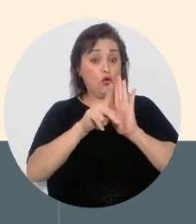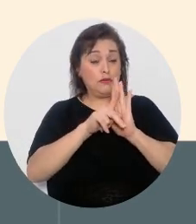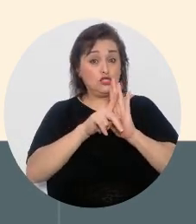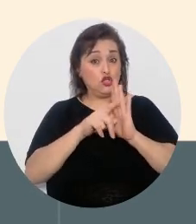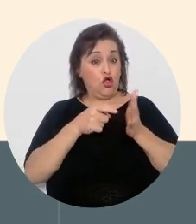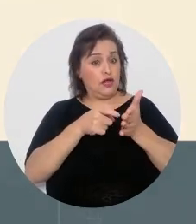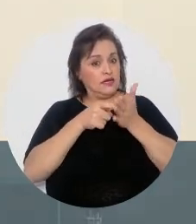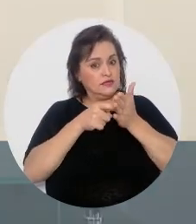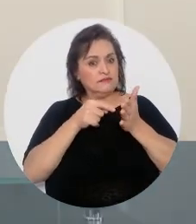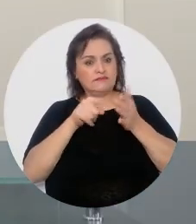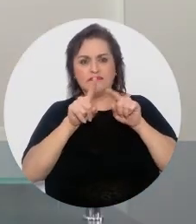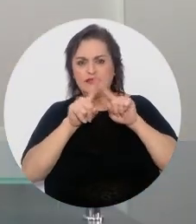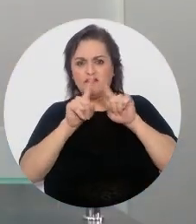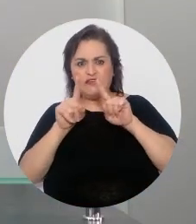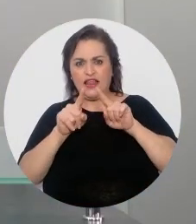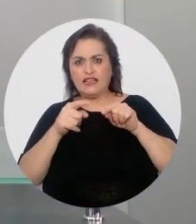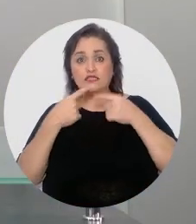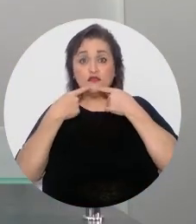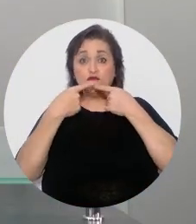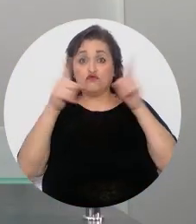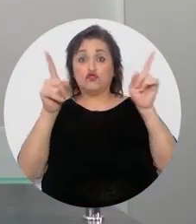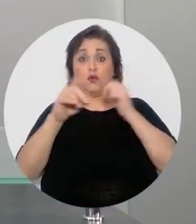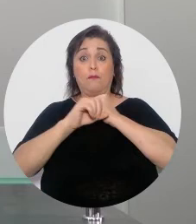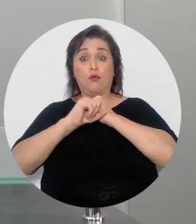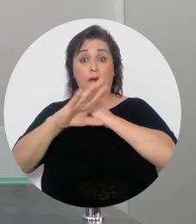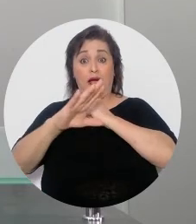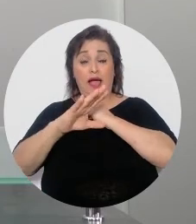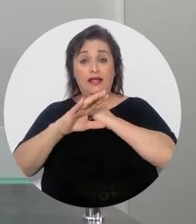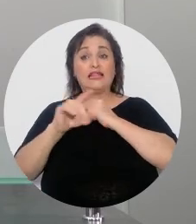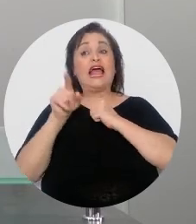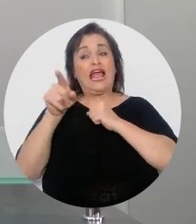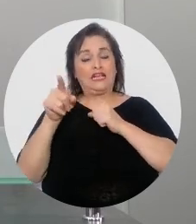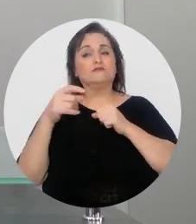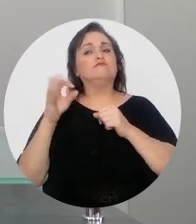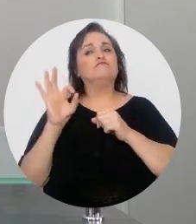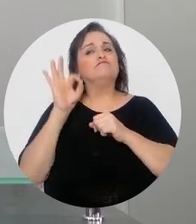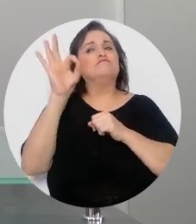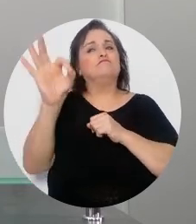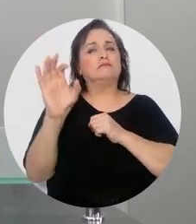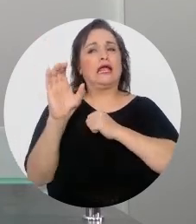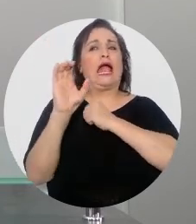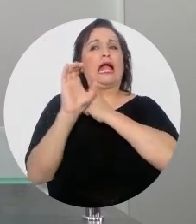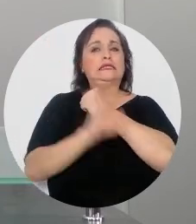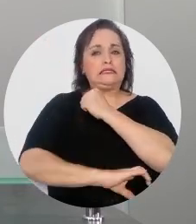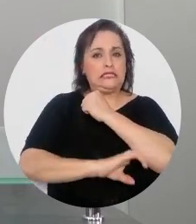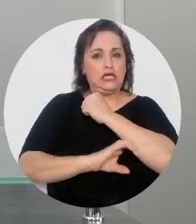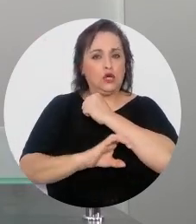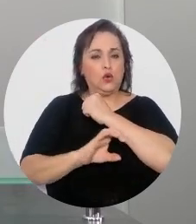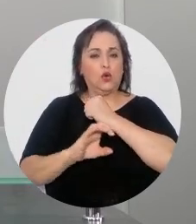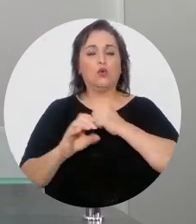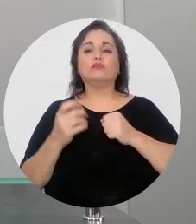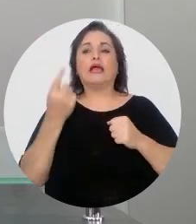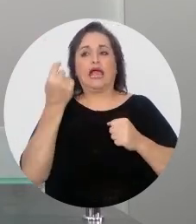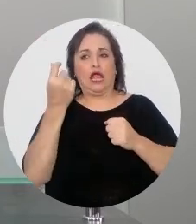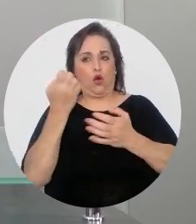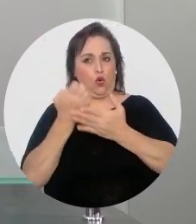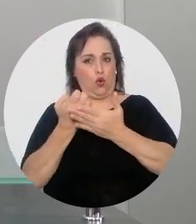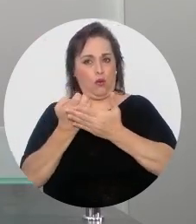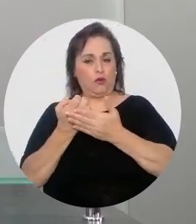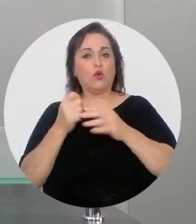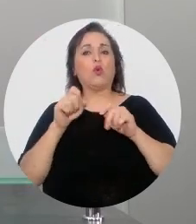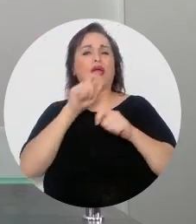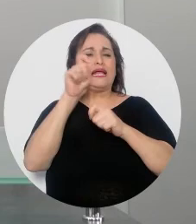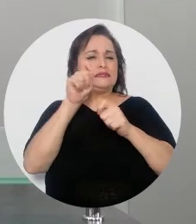prohibiciones dispuestas en nuestro ordenamiento para la difusión de propaganda se exponen a sanciones de carácter